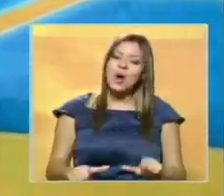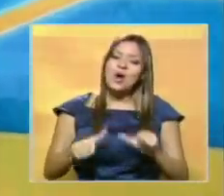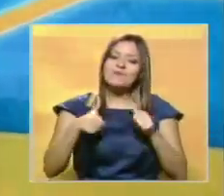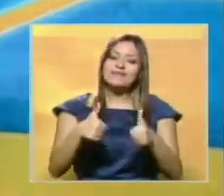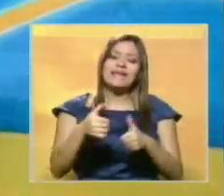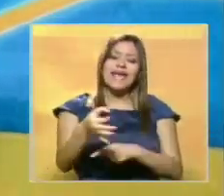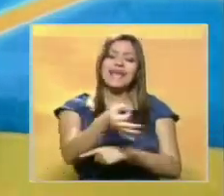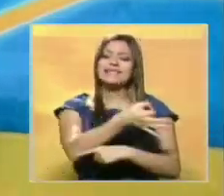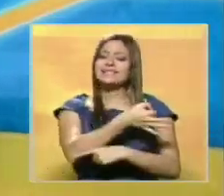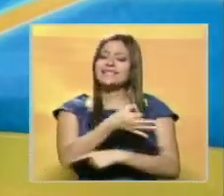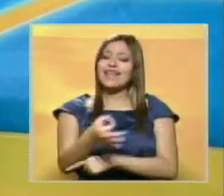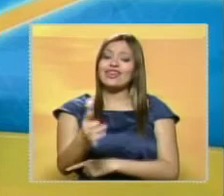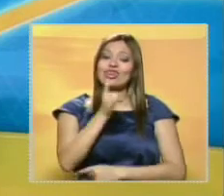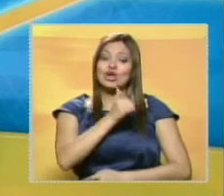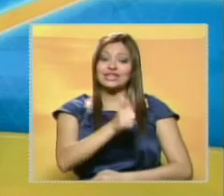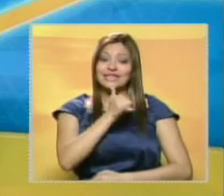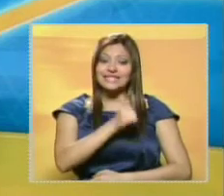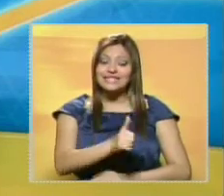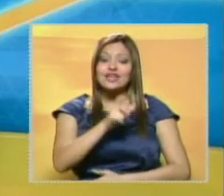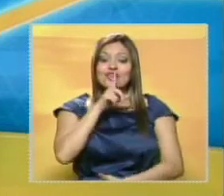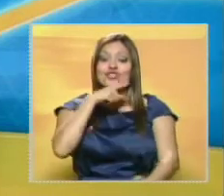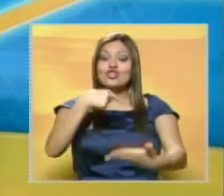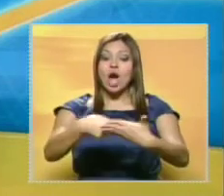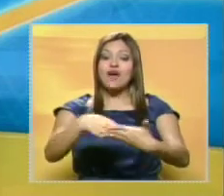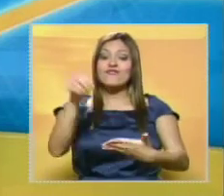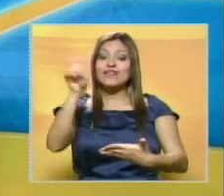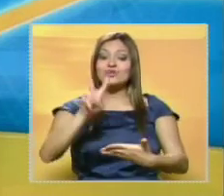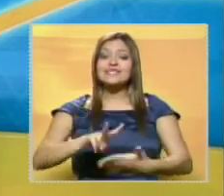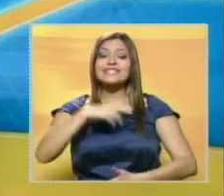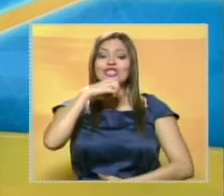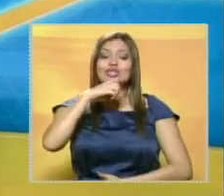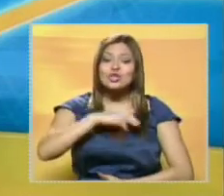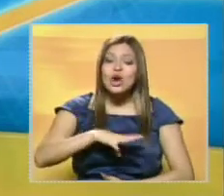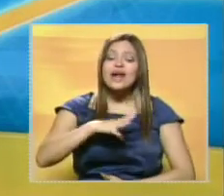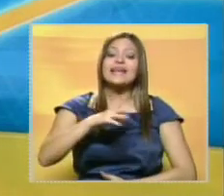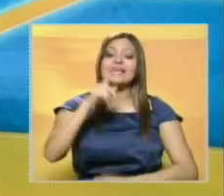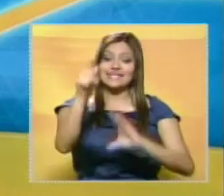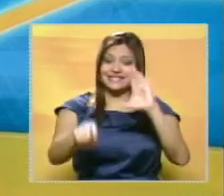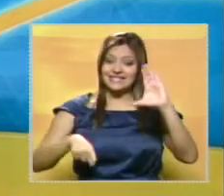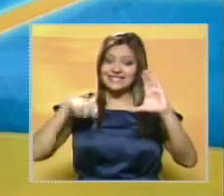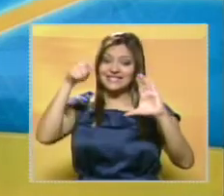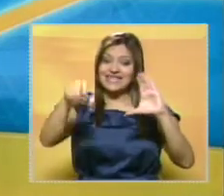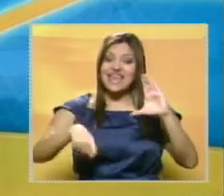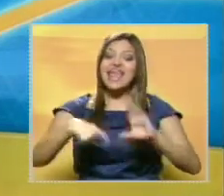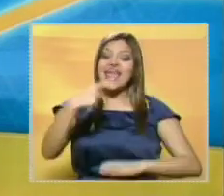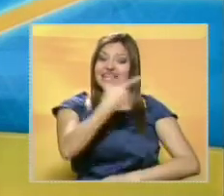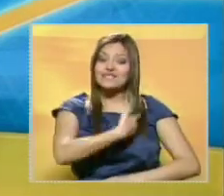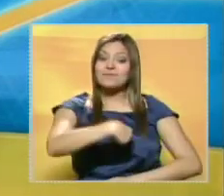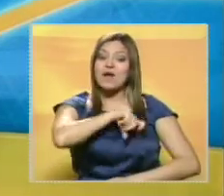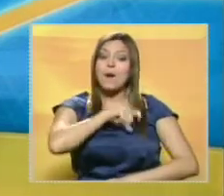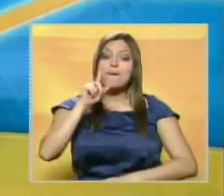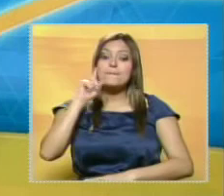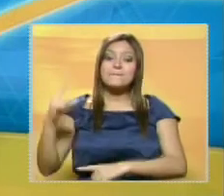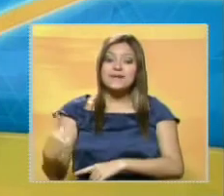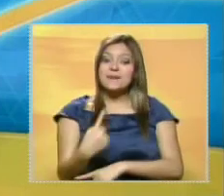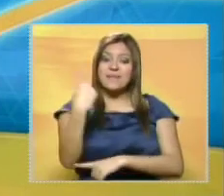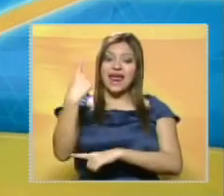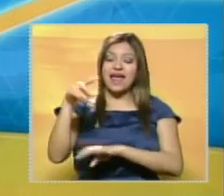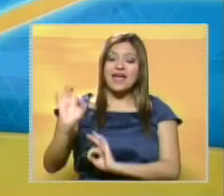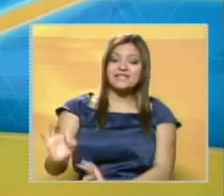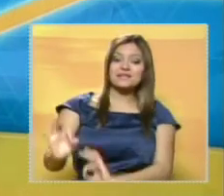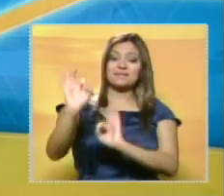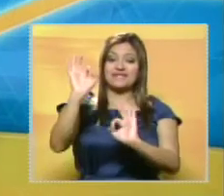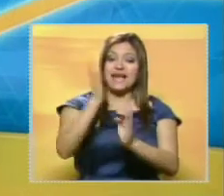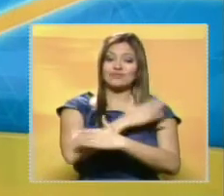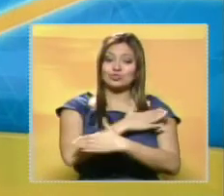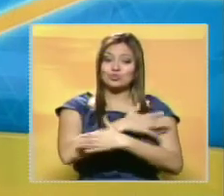con una excelente noticia, y es que el nombre de Venezuela hizo historia en el cine español tras conquistar por primera vez el prestigioso